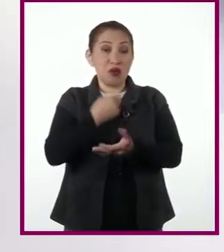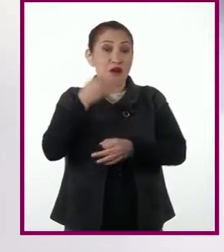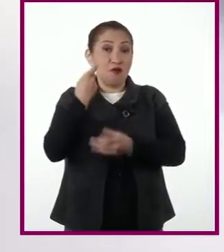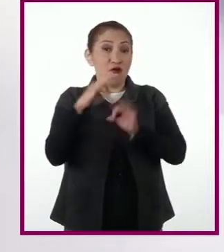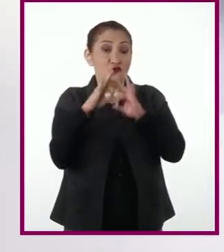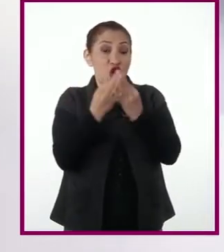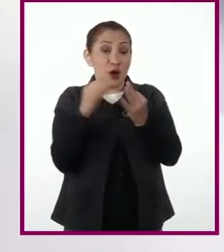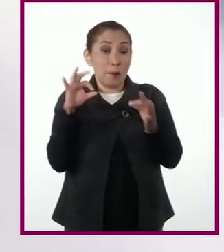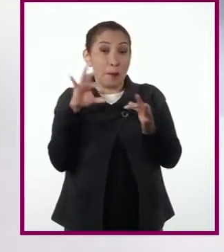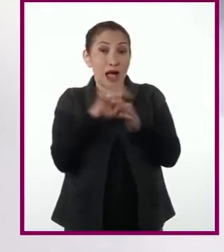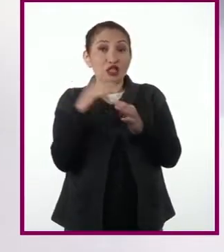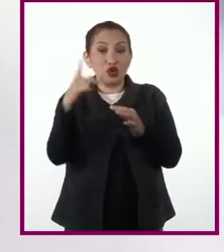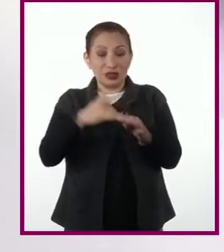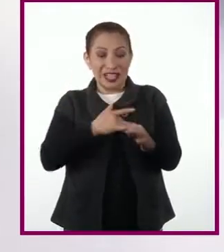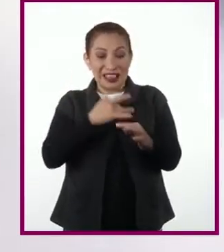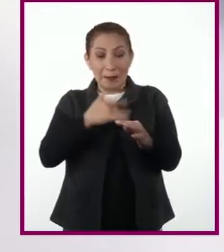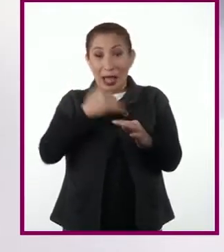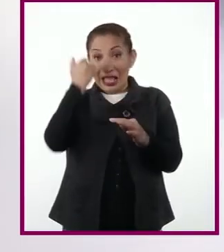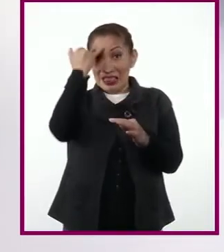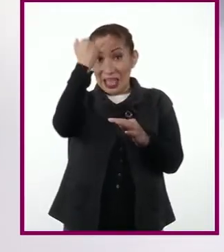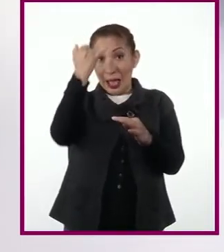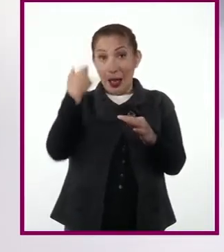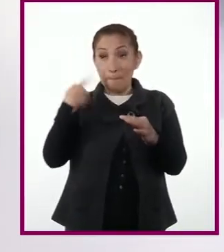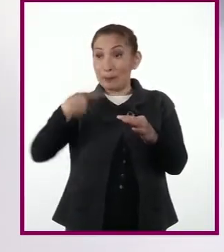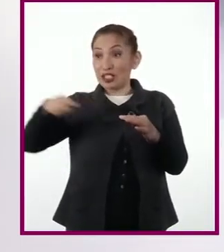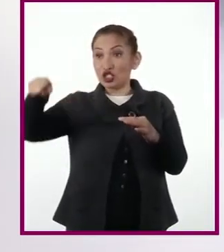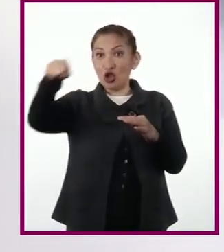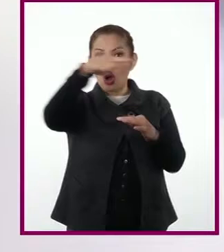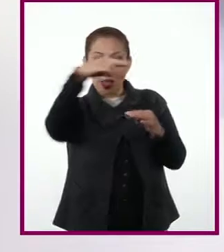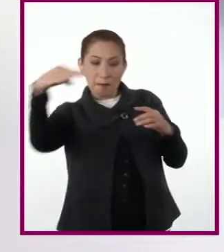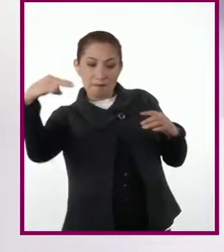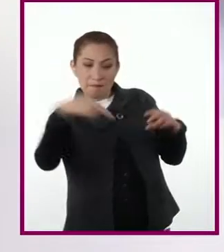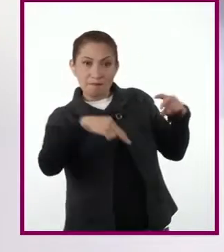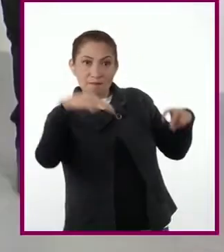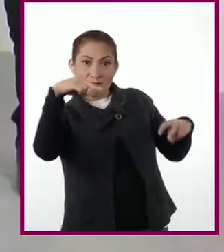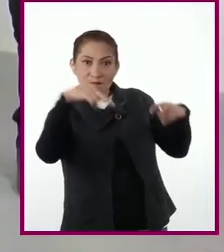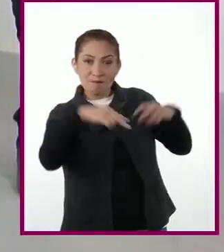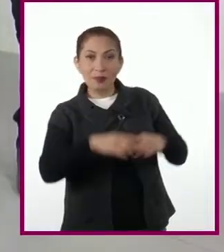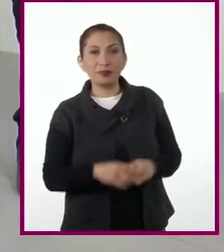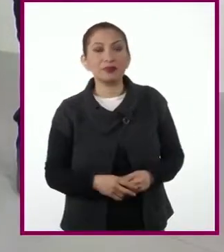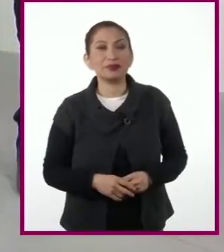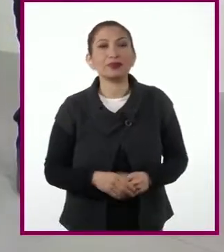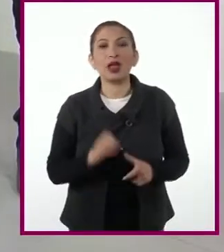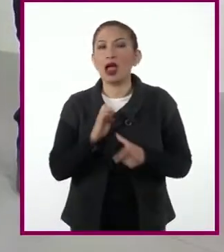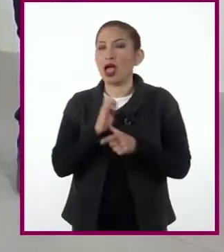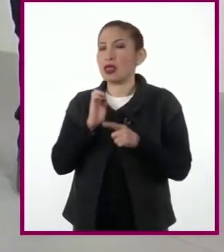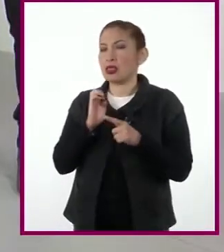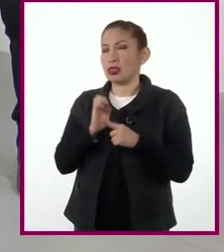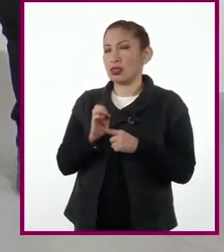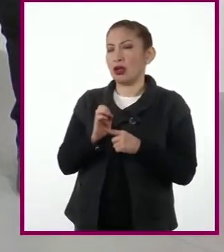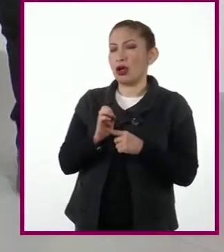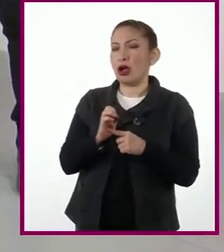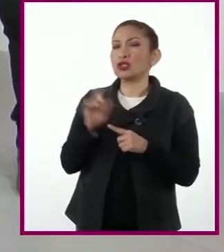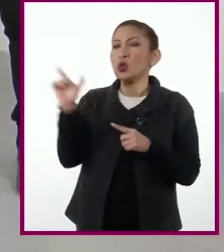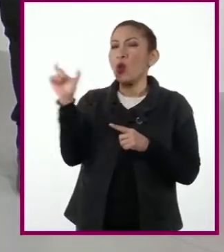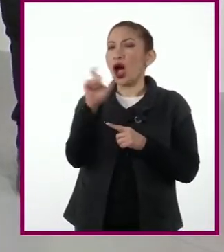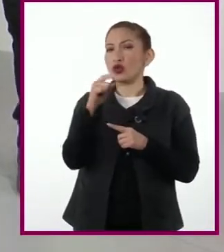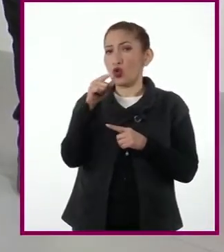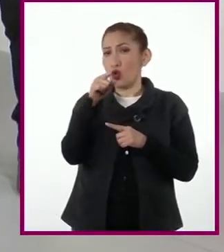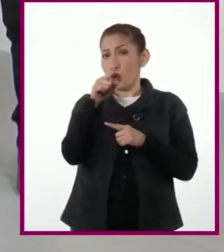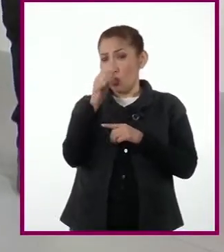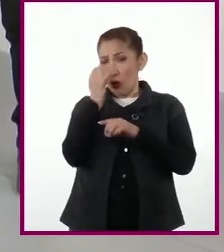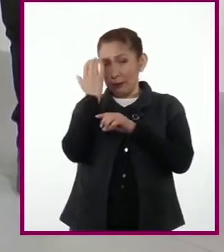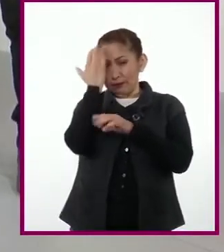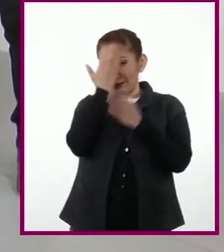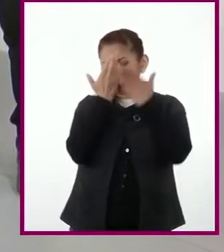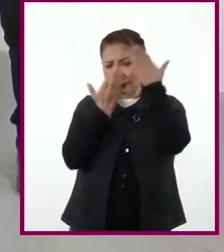busca conectar los sentimientos y las ideas del espectador de dicha creación. Entonces, al estudiar y